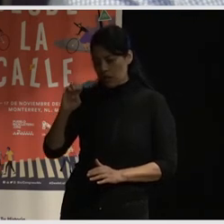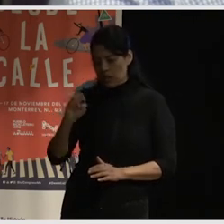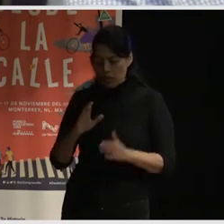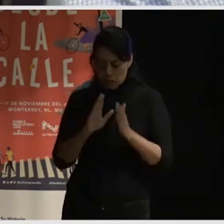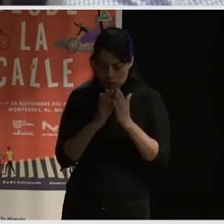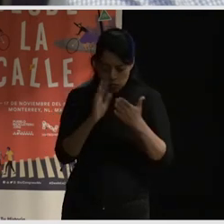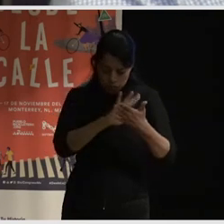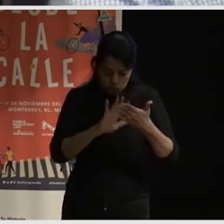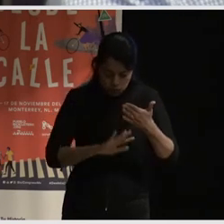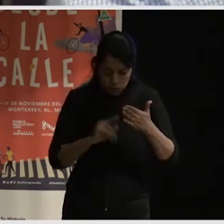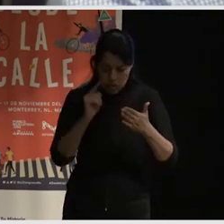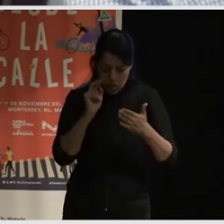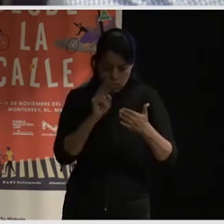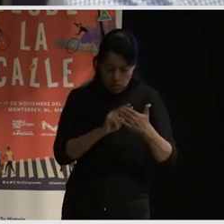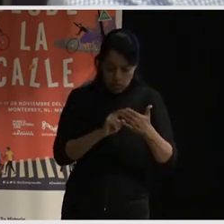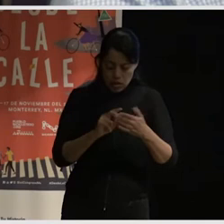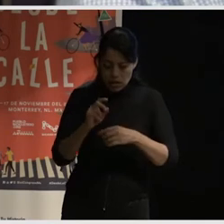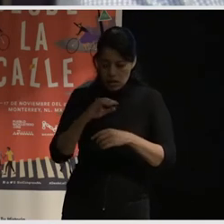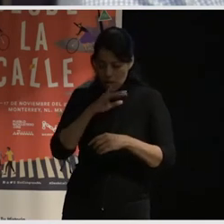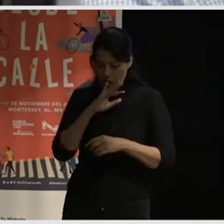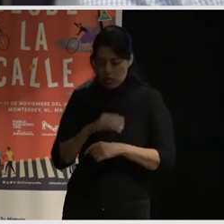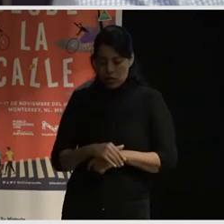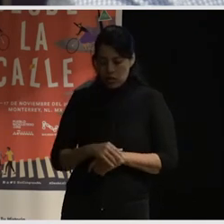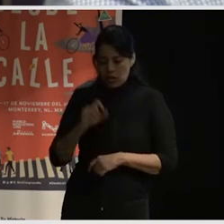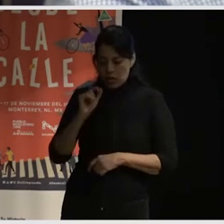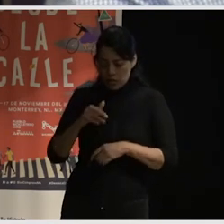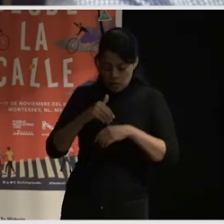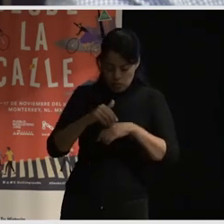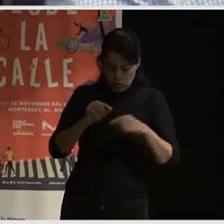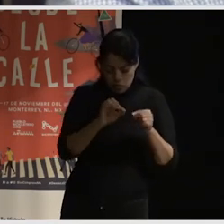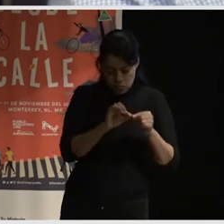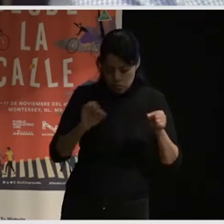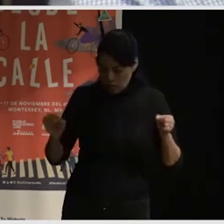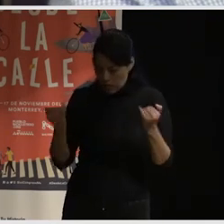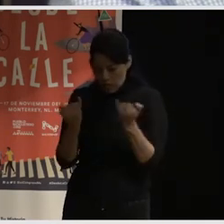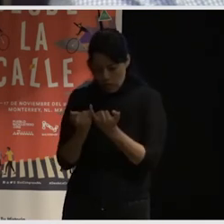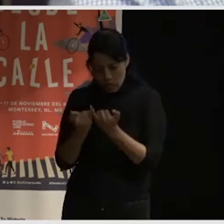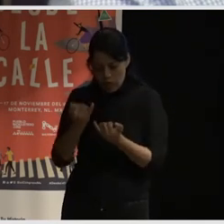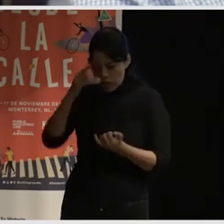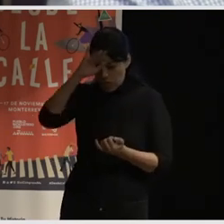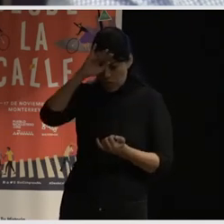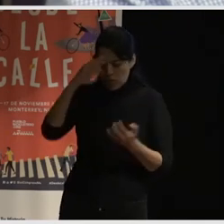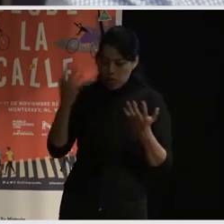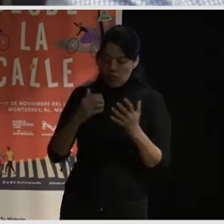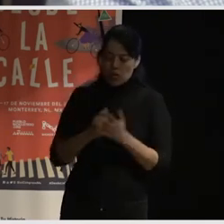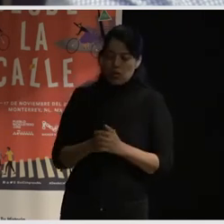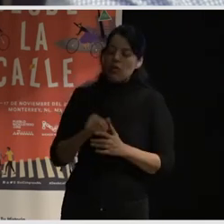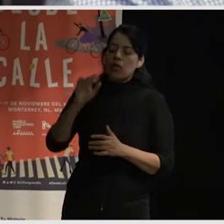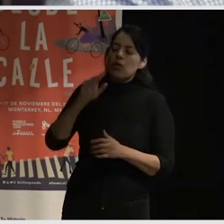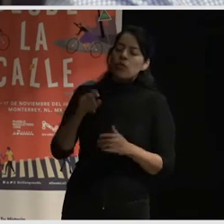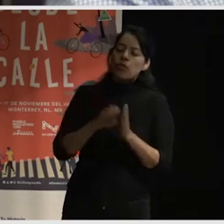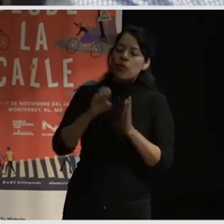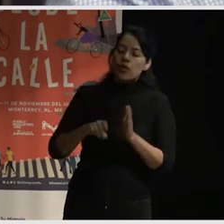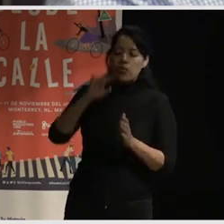picos de contaminantes también hicimos esa medición aquí en monterrey y en el caso de monterrey por